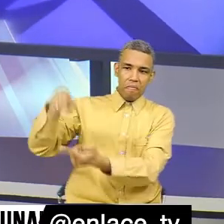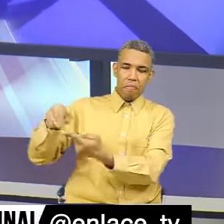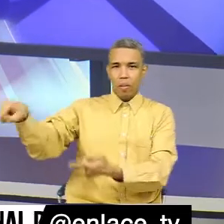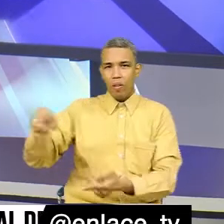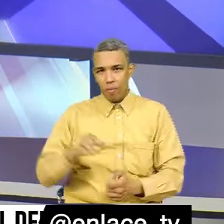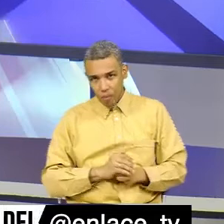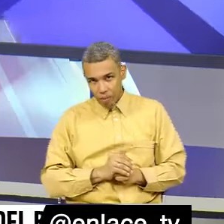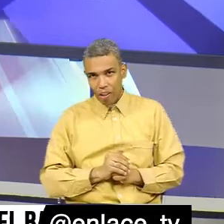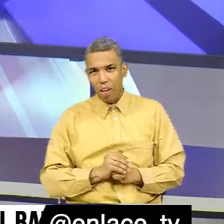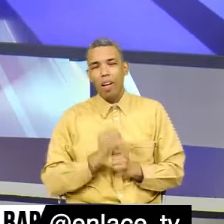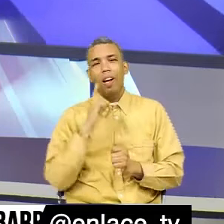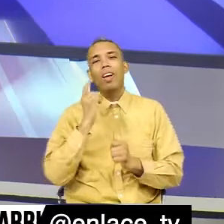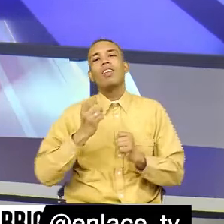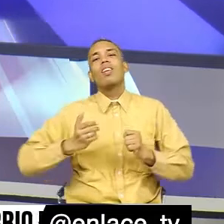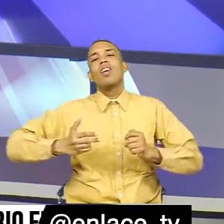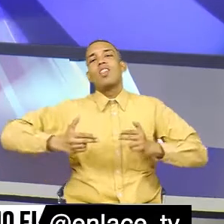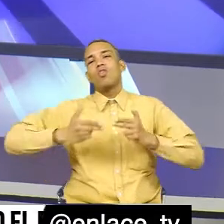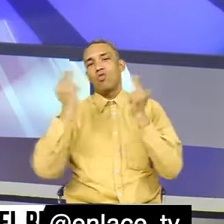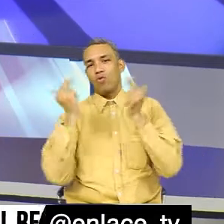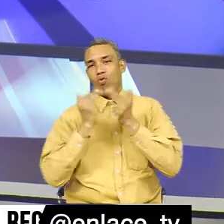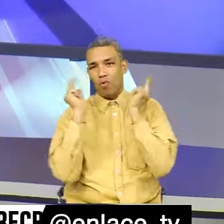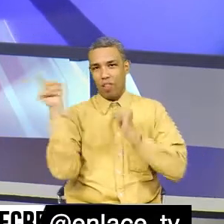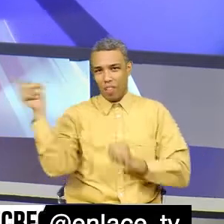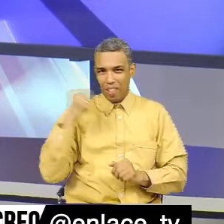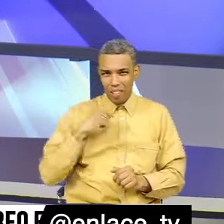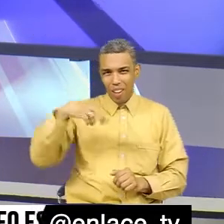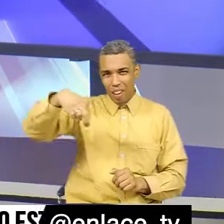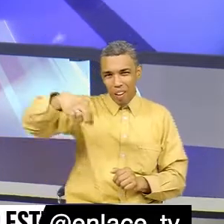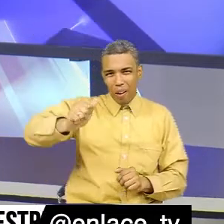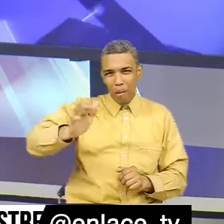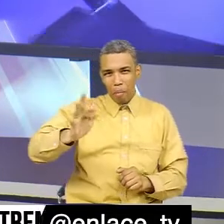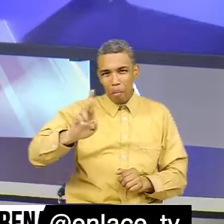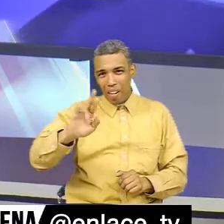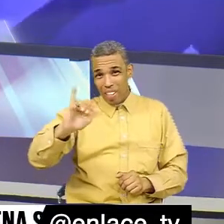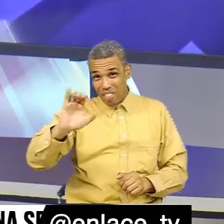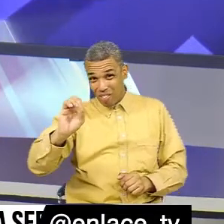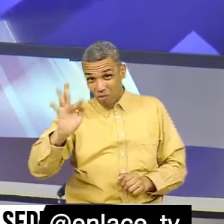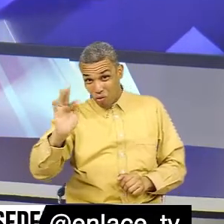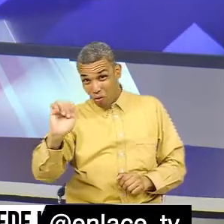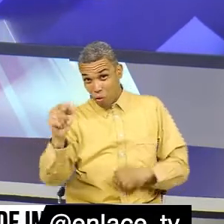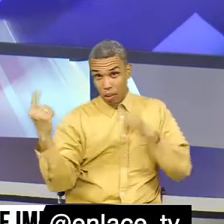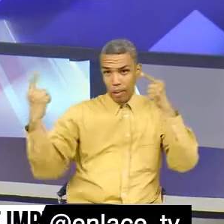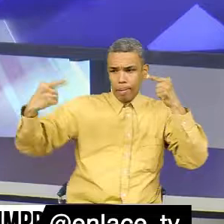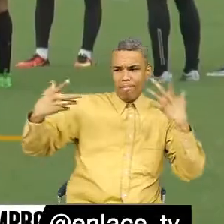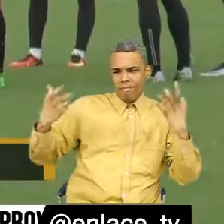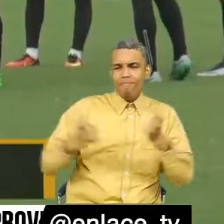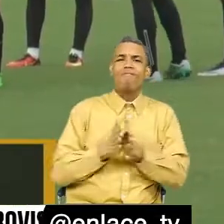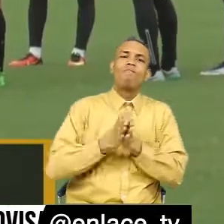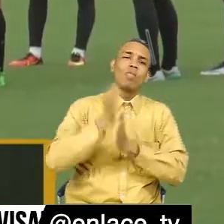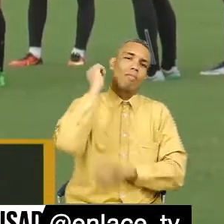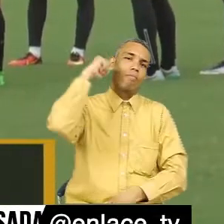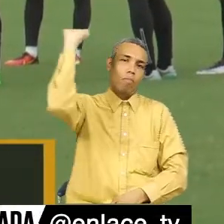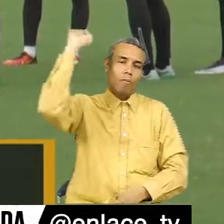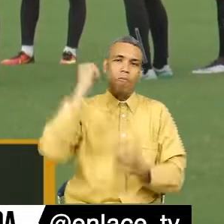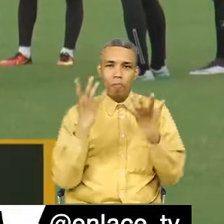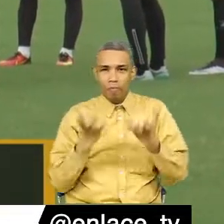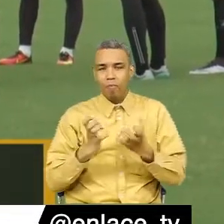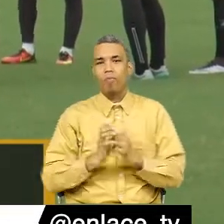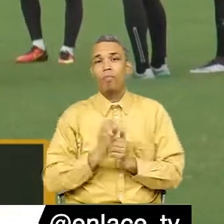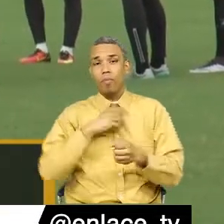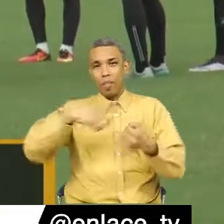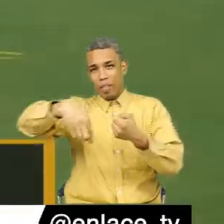fútbol profesional colombiano. Técnico y jugadores están expectantes por lograr la victoria. El director técnico de Alianza